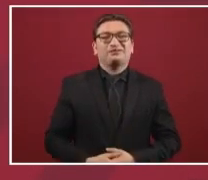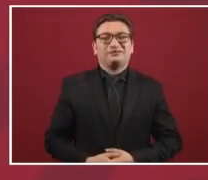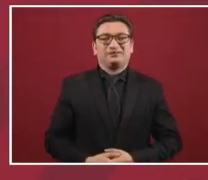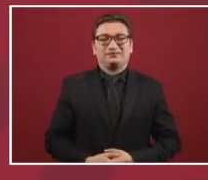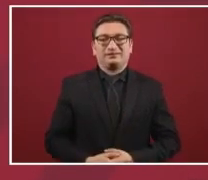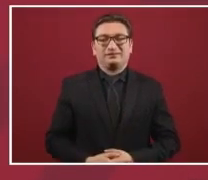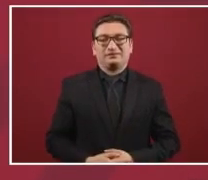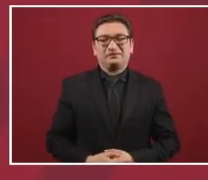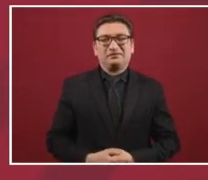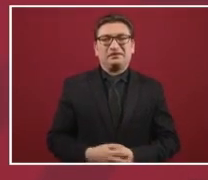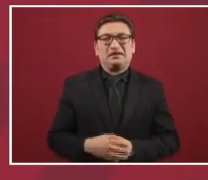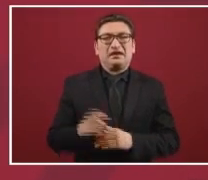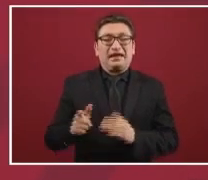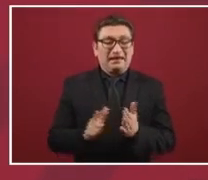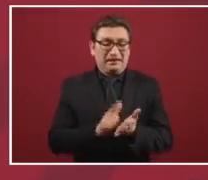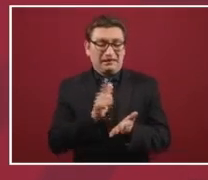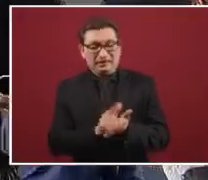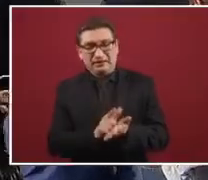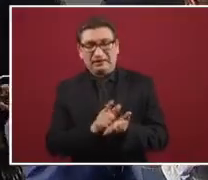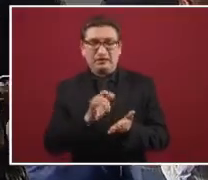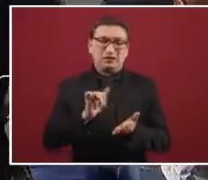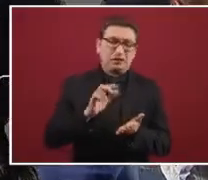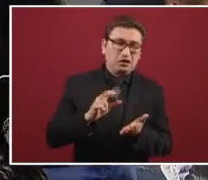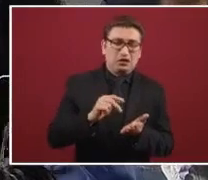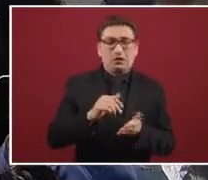no es un asunto de legalidad,